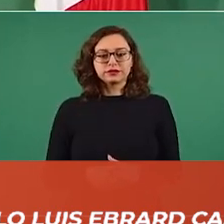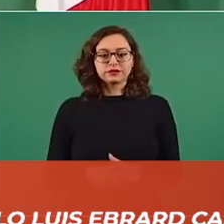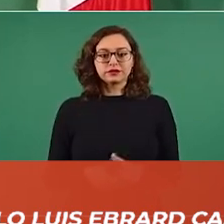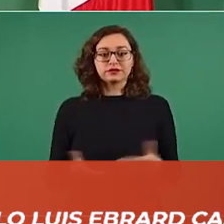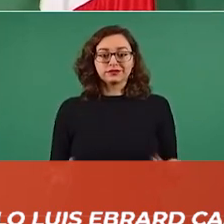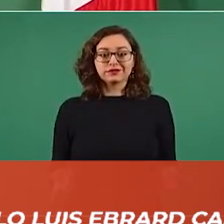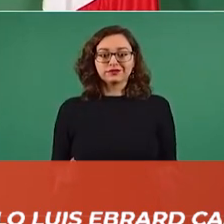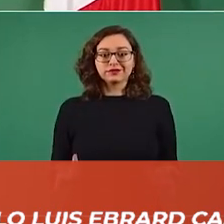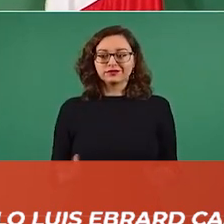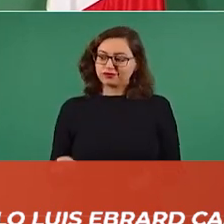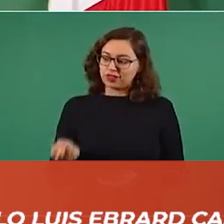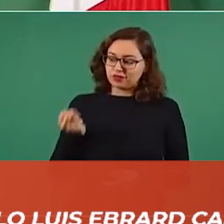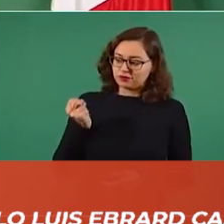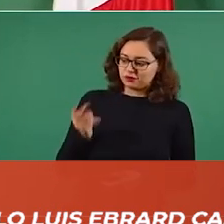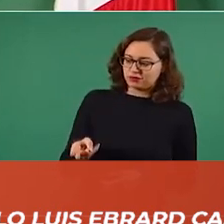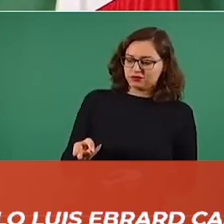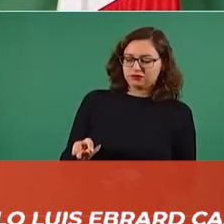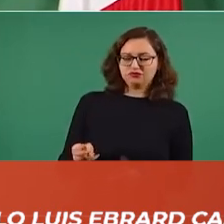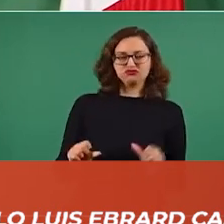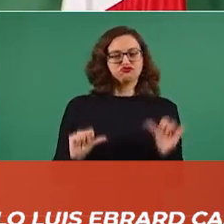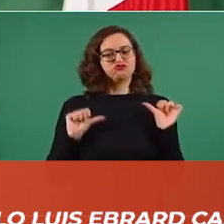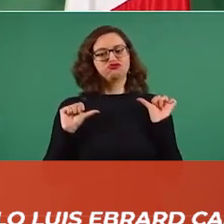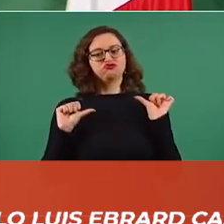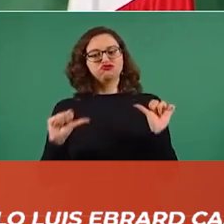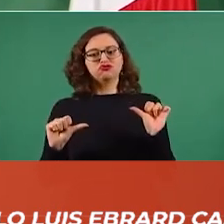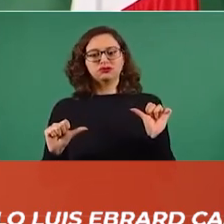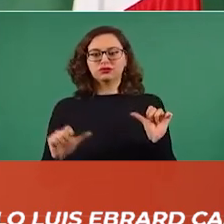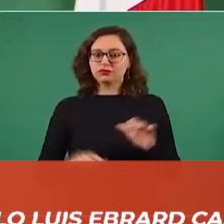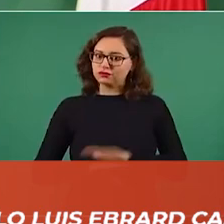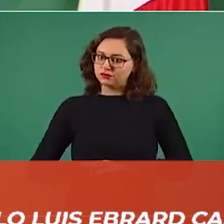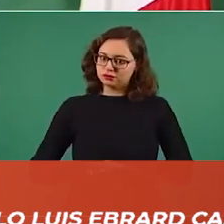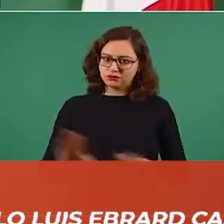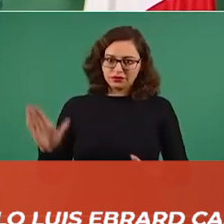se acaban con los privilegios, con los fueros.